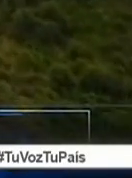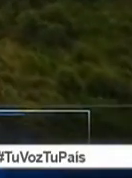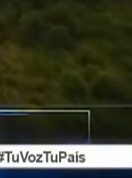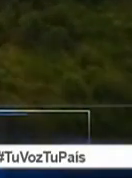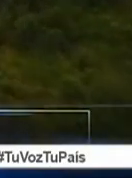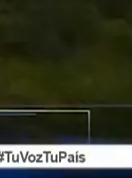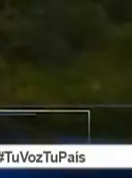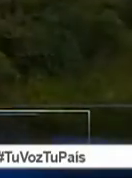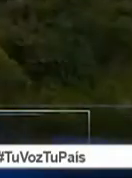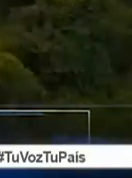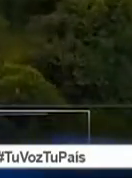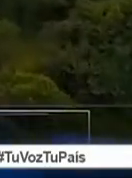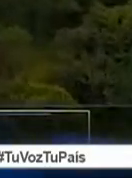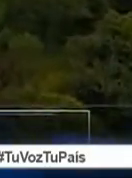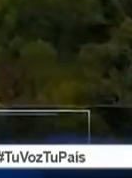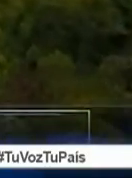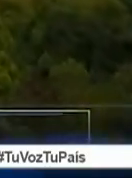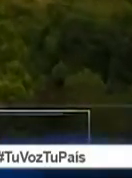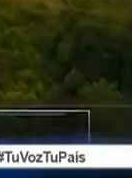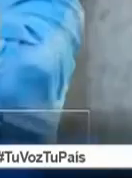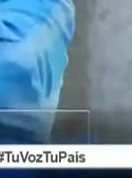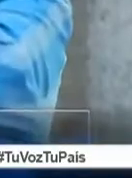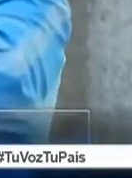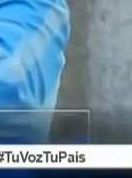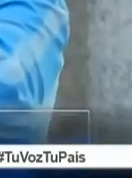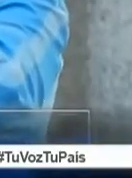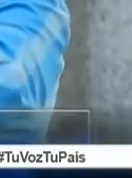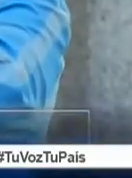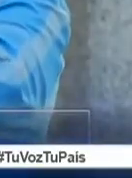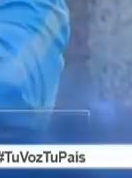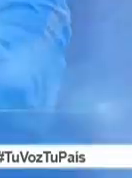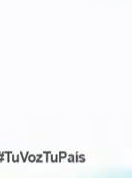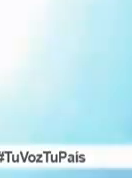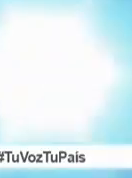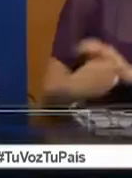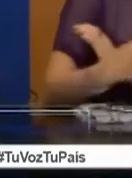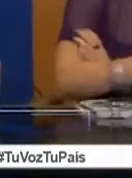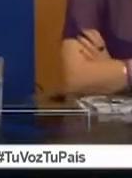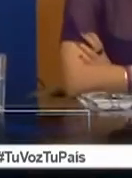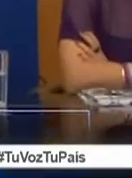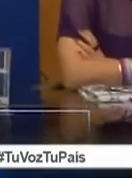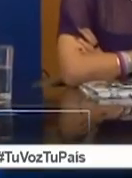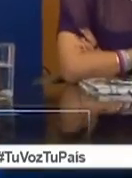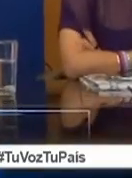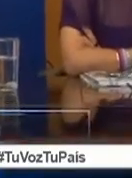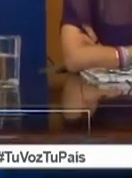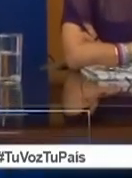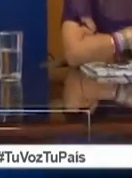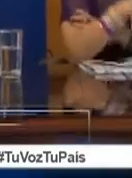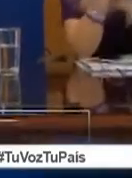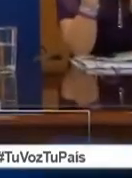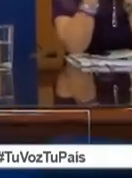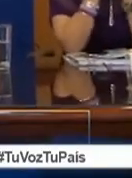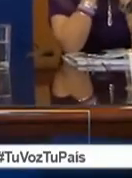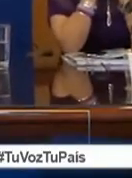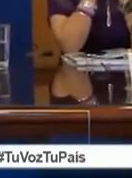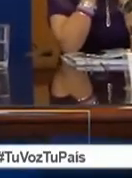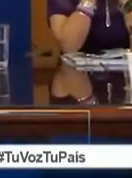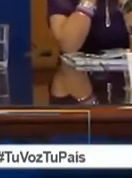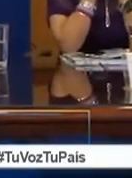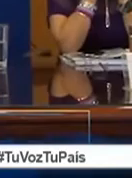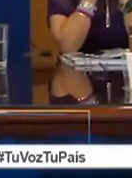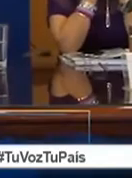inauguró la vía damas que beneficiará a 3200 personas en manabí se les informó los detalles del proceso de admisión